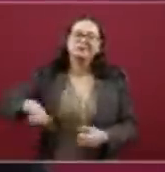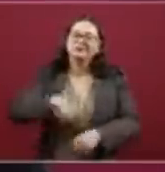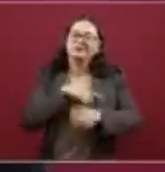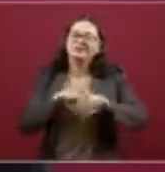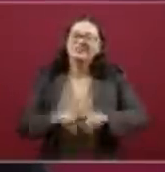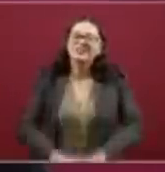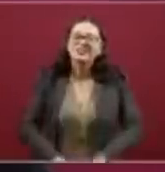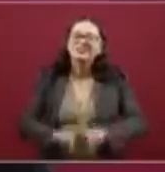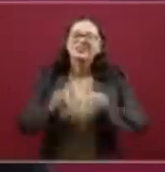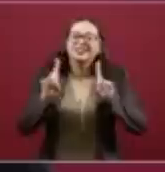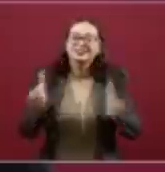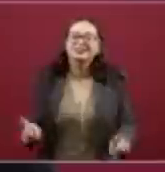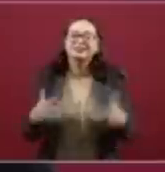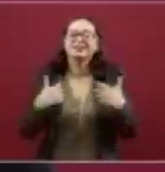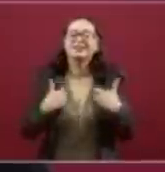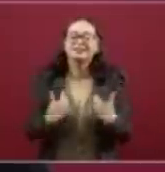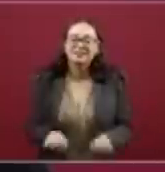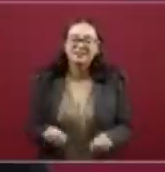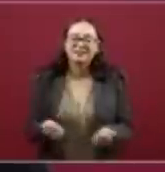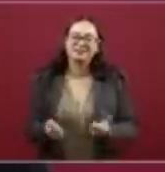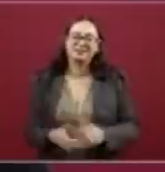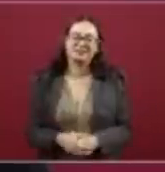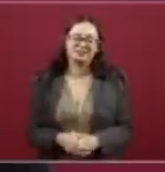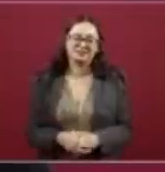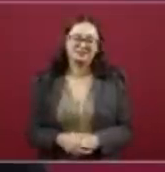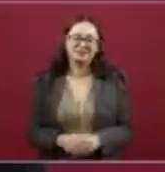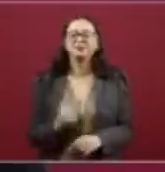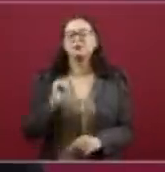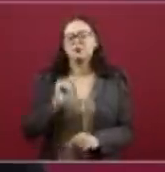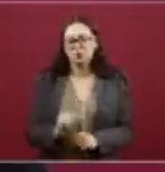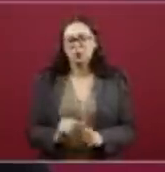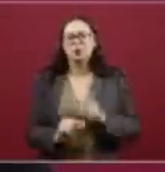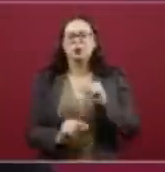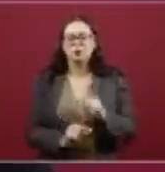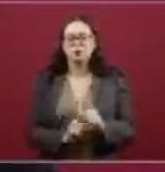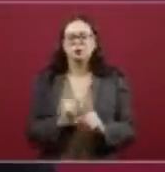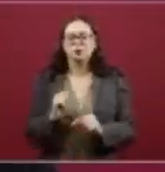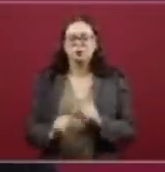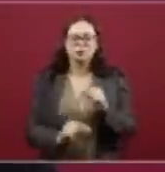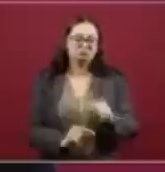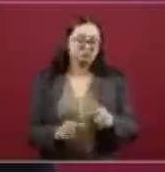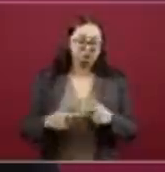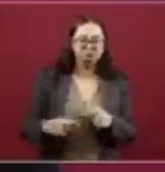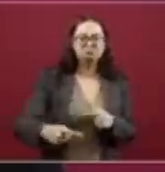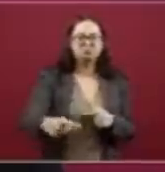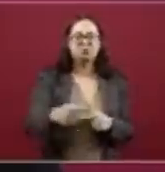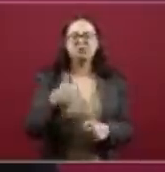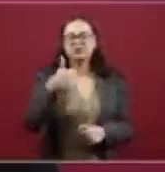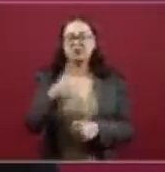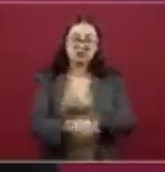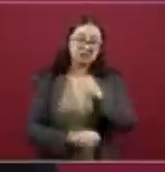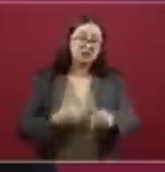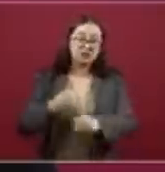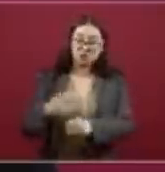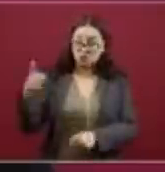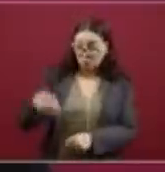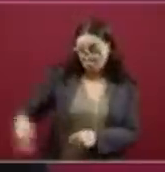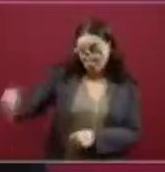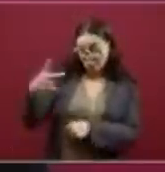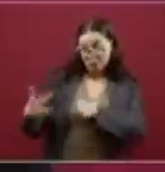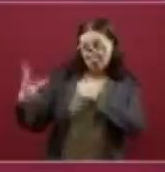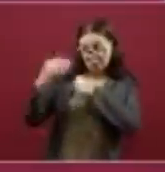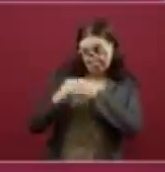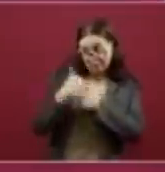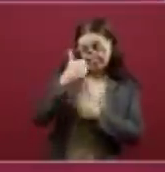distintos. Entonces, pero poco a poco, además son 6 años, si así lo decide el pueblo,